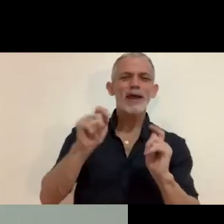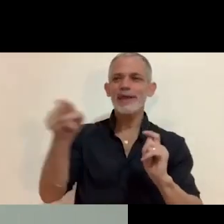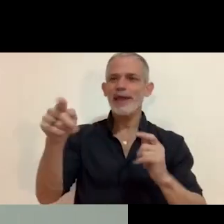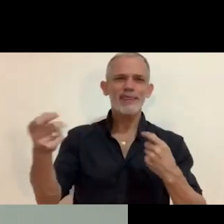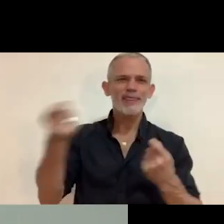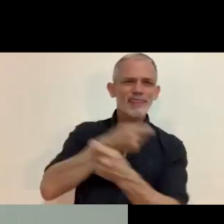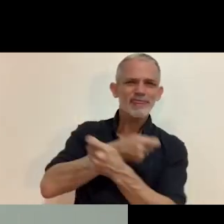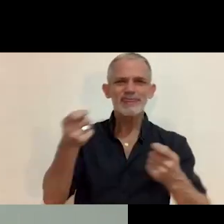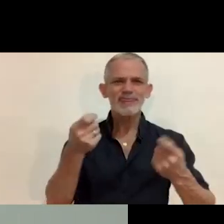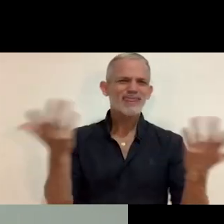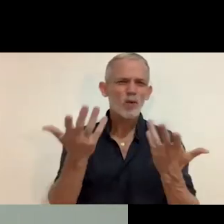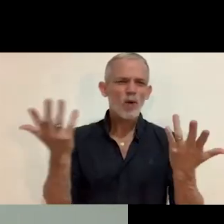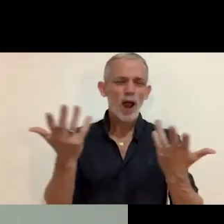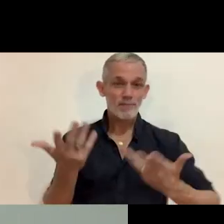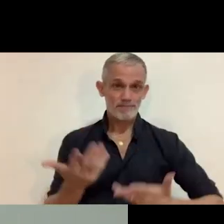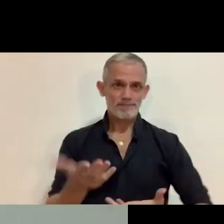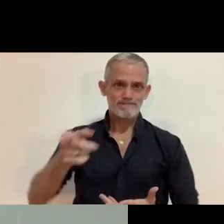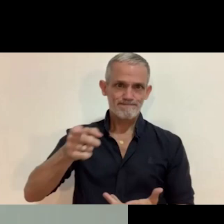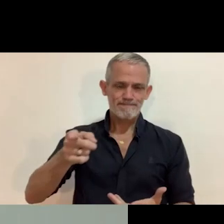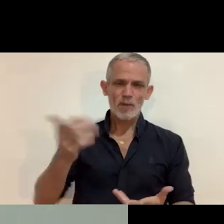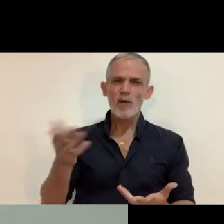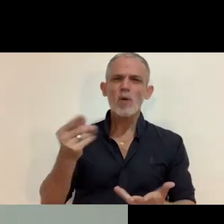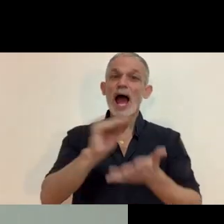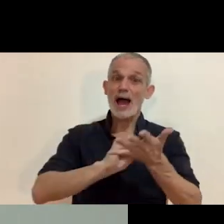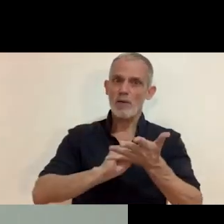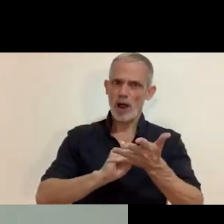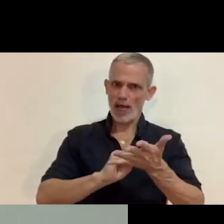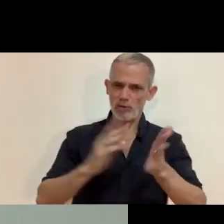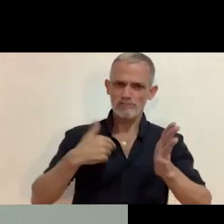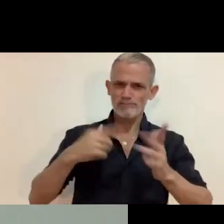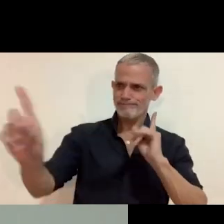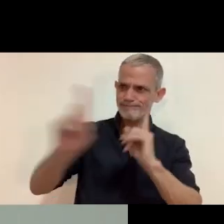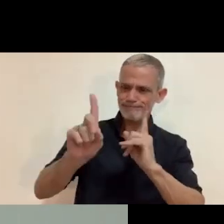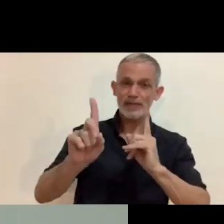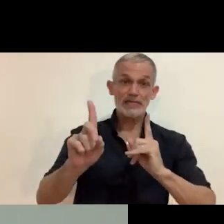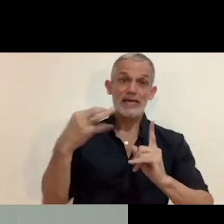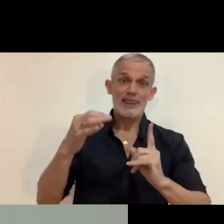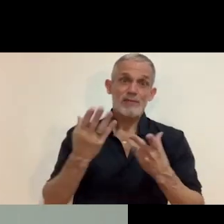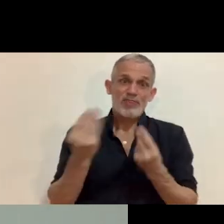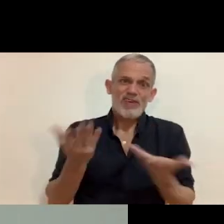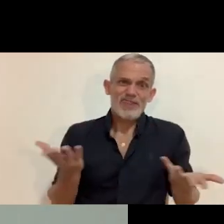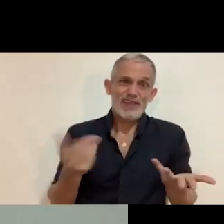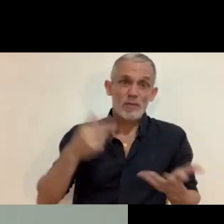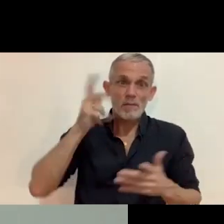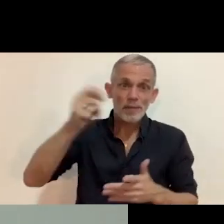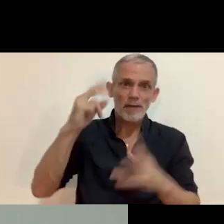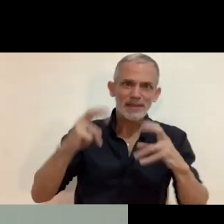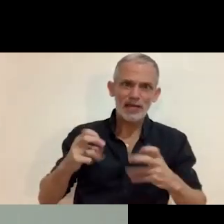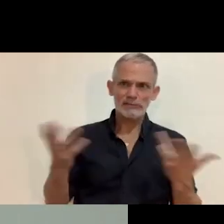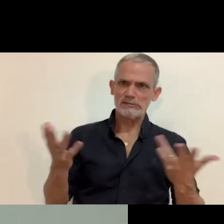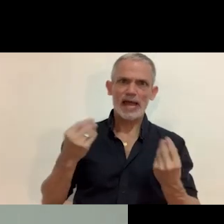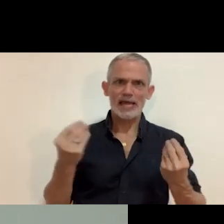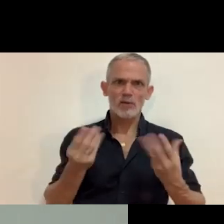lo que en rigor de verdad es un abogado con su cliente que se tienen que defender en un proceso penal, y que